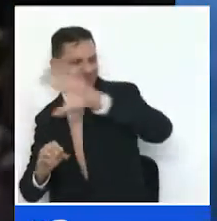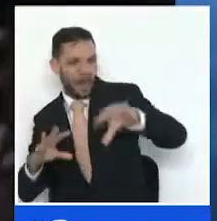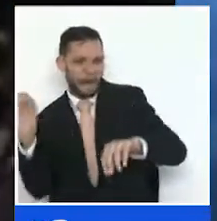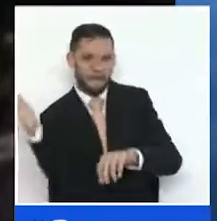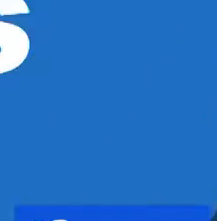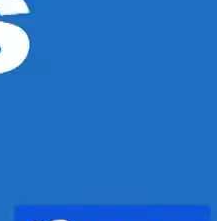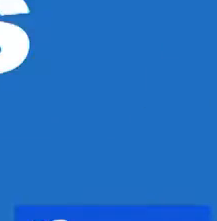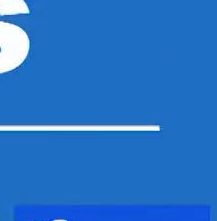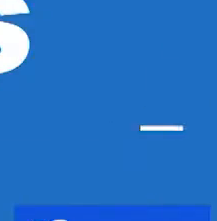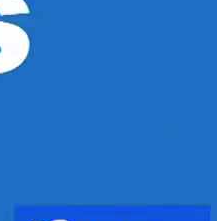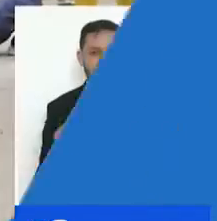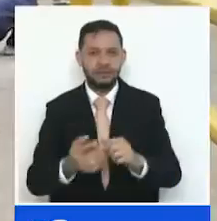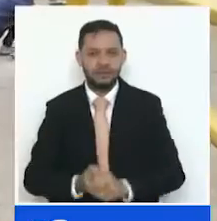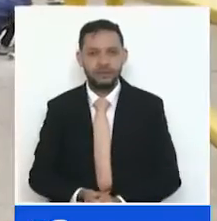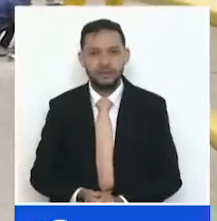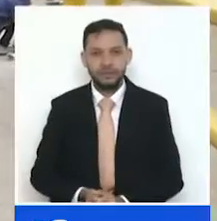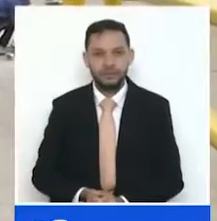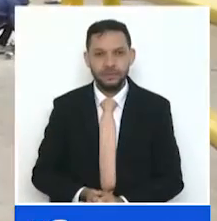policía.